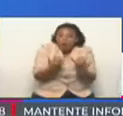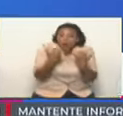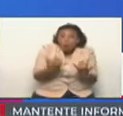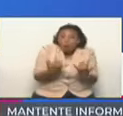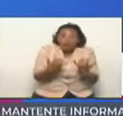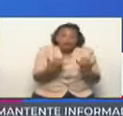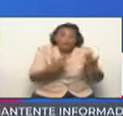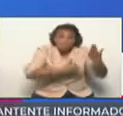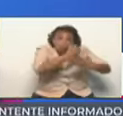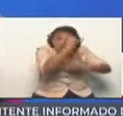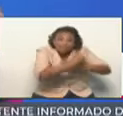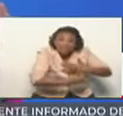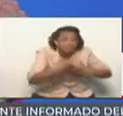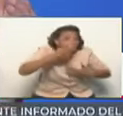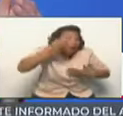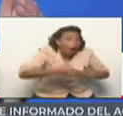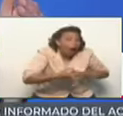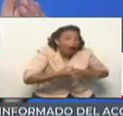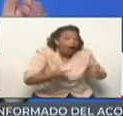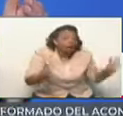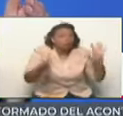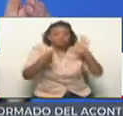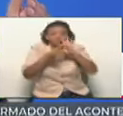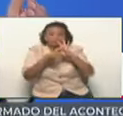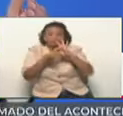sus proyectos al desarrollo de la vida